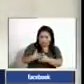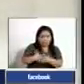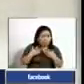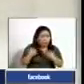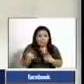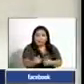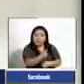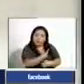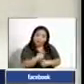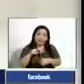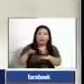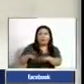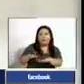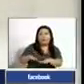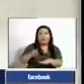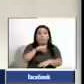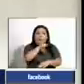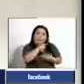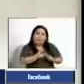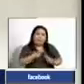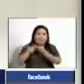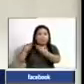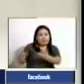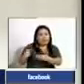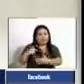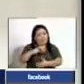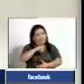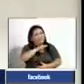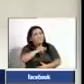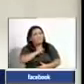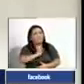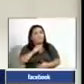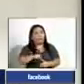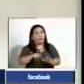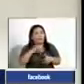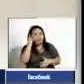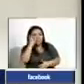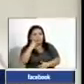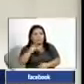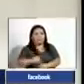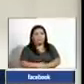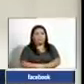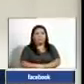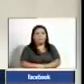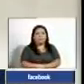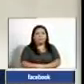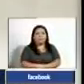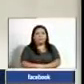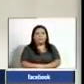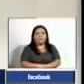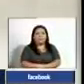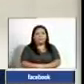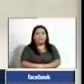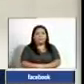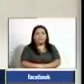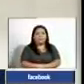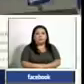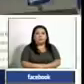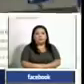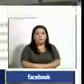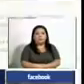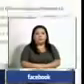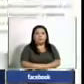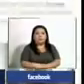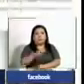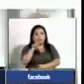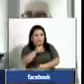están respirando gracias a ti. Son cosas que enternecen el corazón por lo hermosas que son. Son cosas que te distruggono el corazón, tanto son bellas.